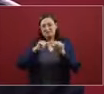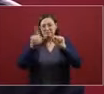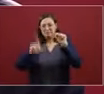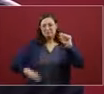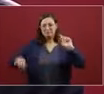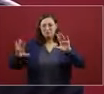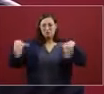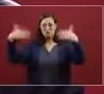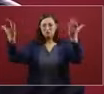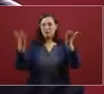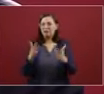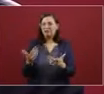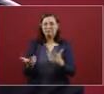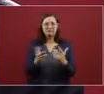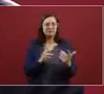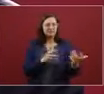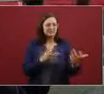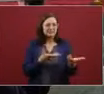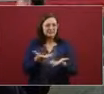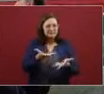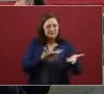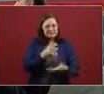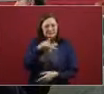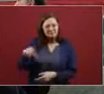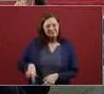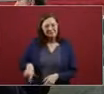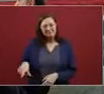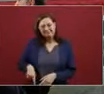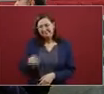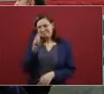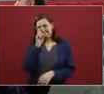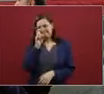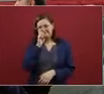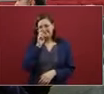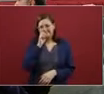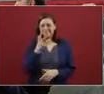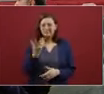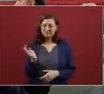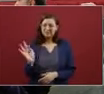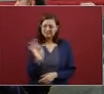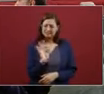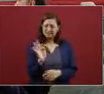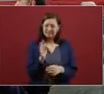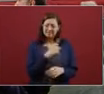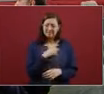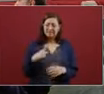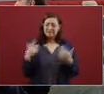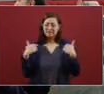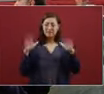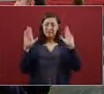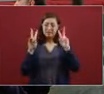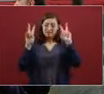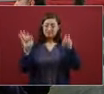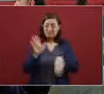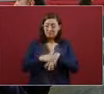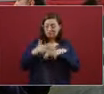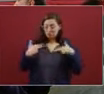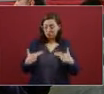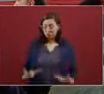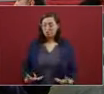¿no? Entonces sí es importante establecer algún servicio profesional de carrera humanitario,